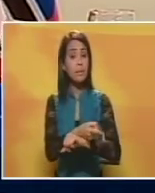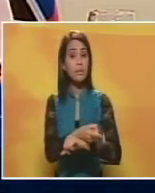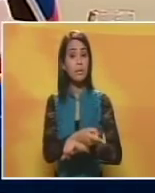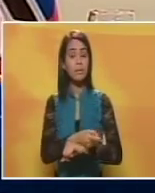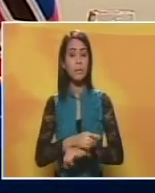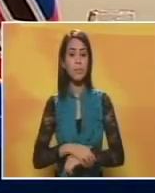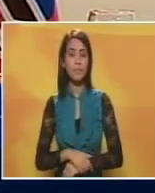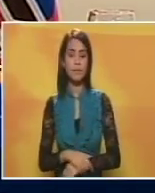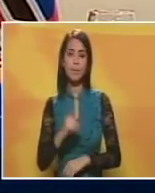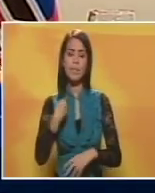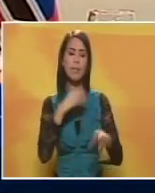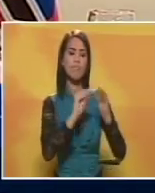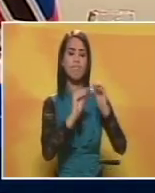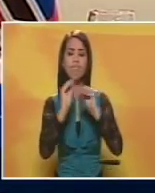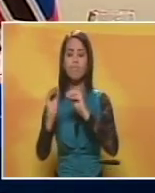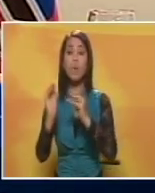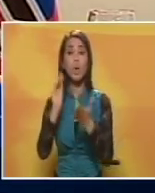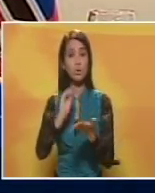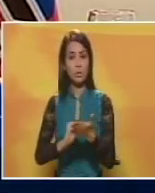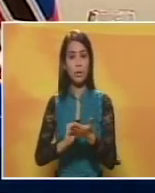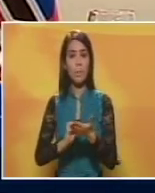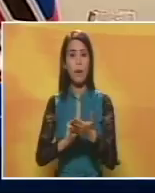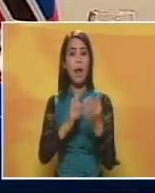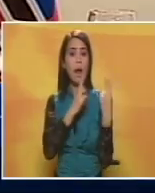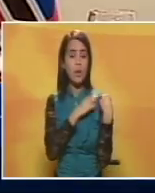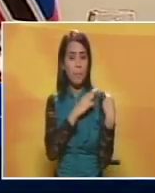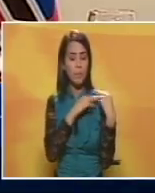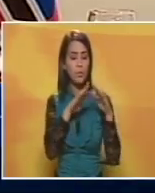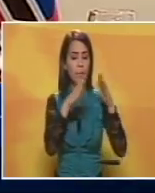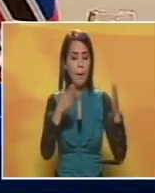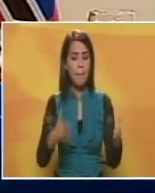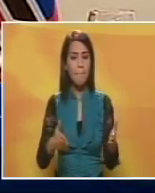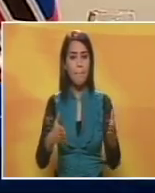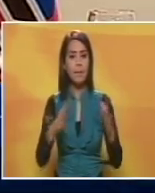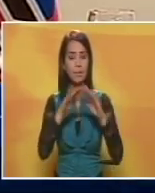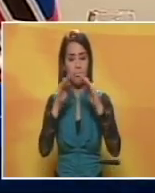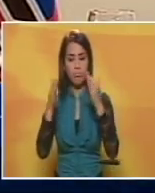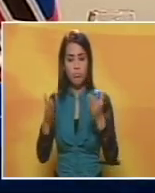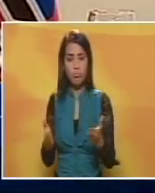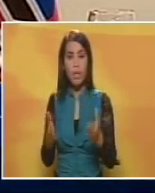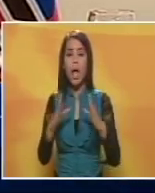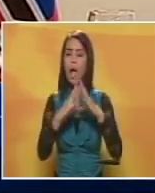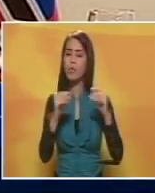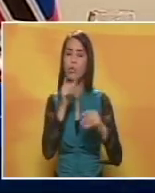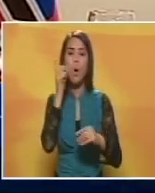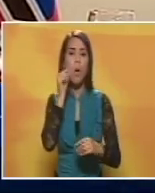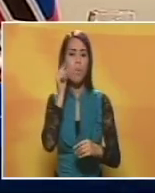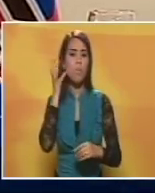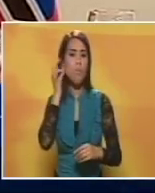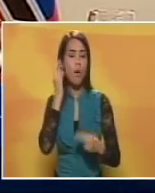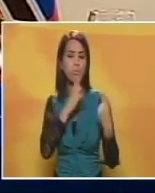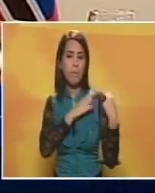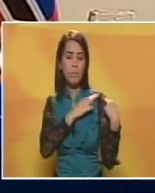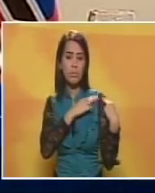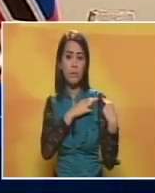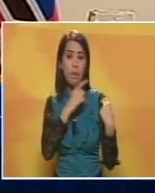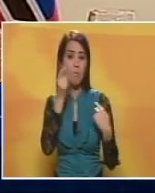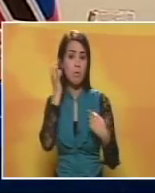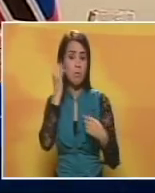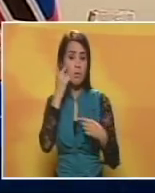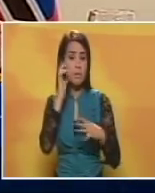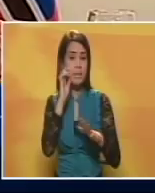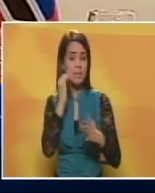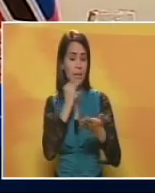le hacemos un llamado una vez más a los miembros de mesa, a todas las electoras y los electores, que revisen en